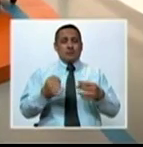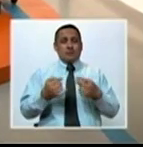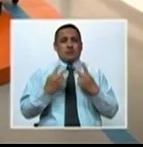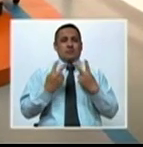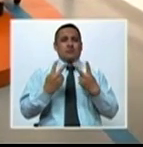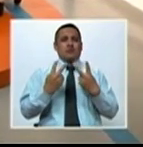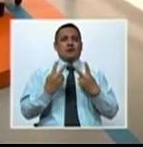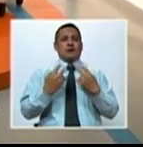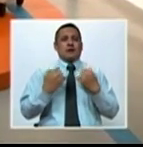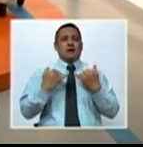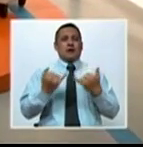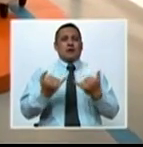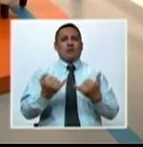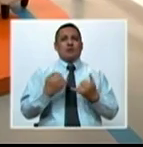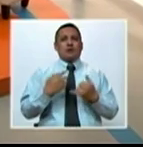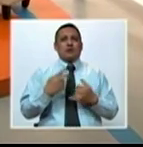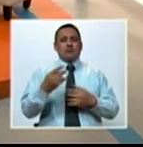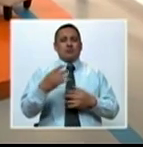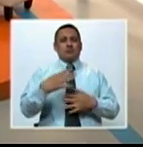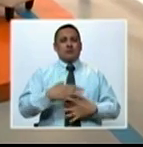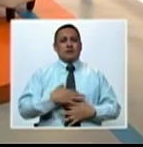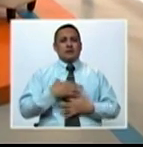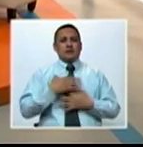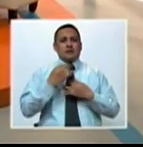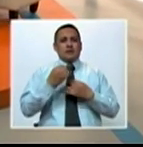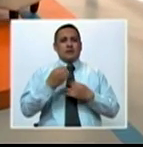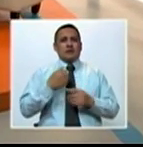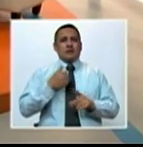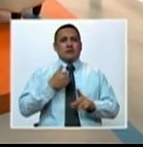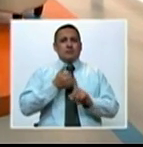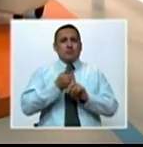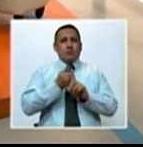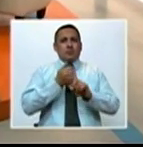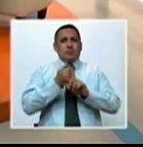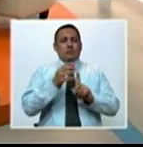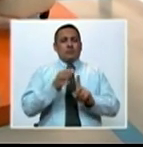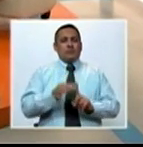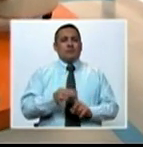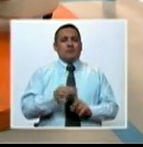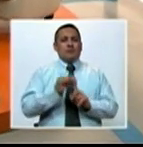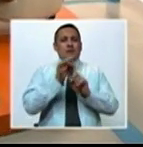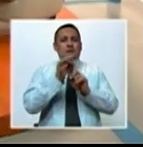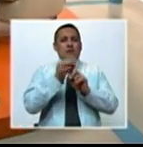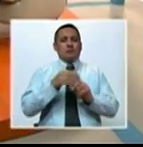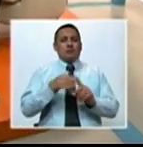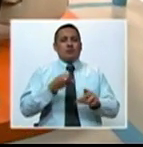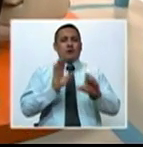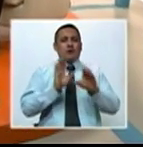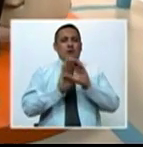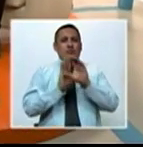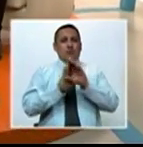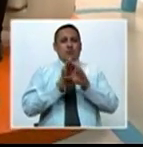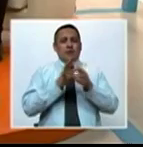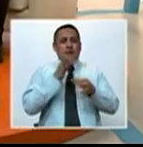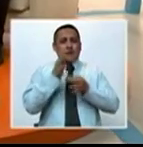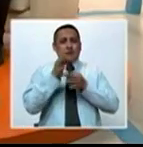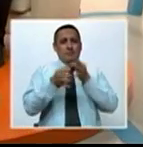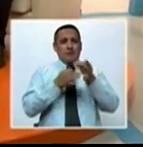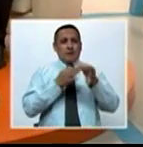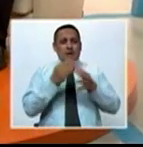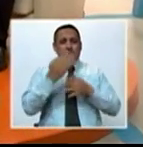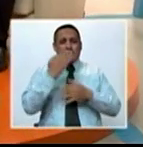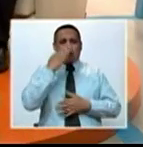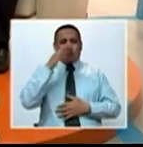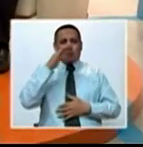interés preferente, porque la Constitución establece que los niños constituyen un